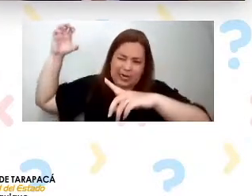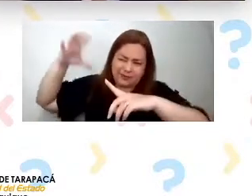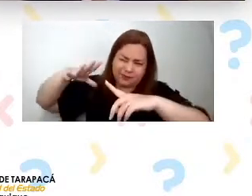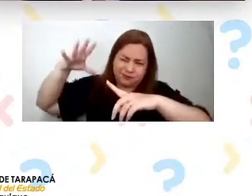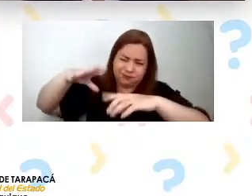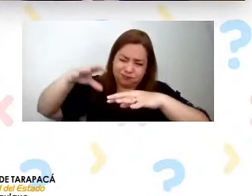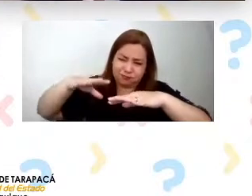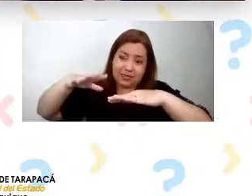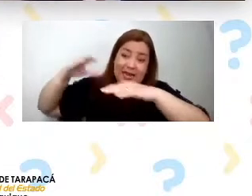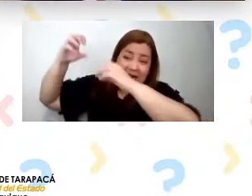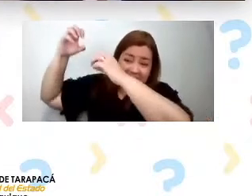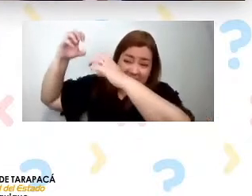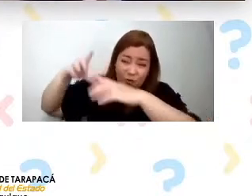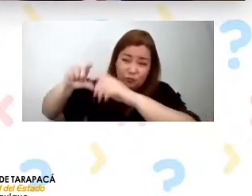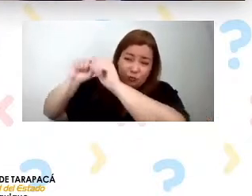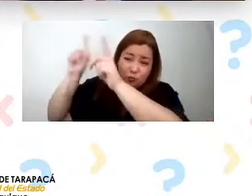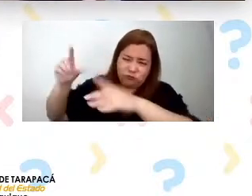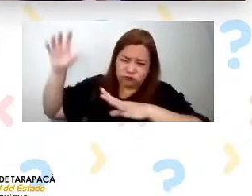desaparece.